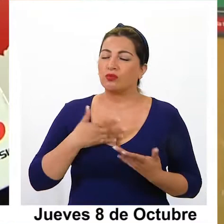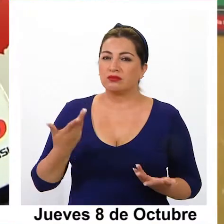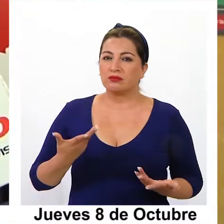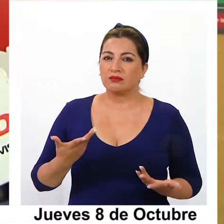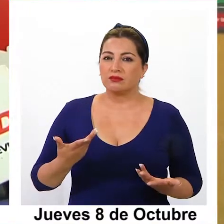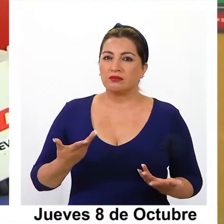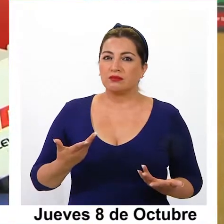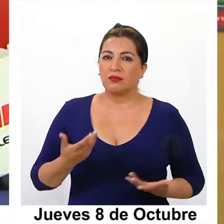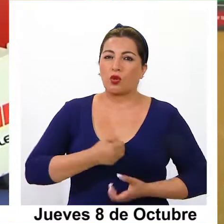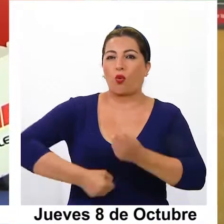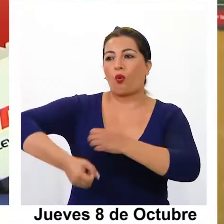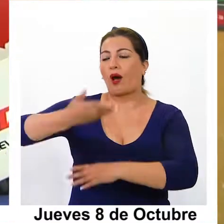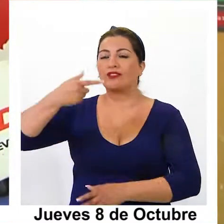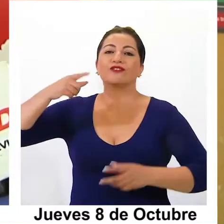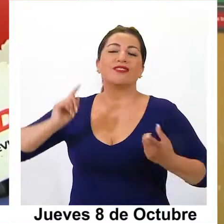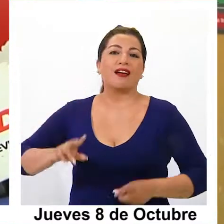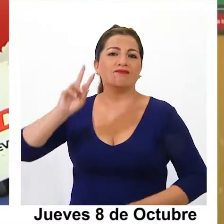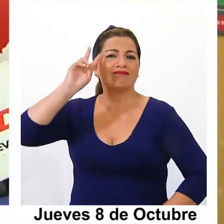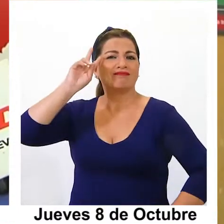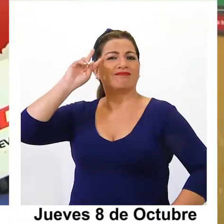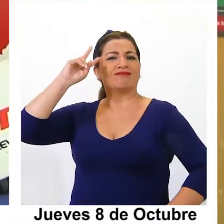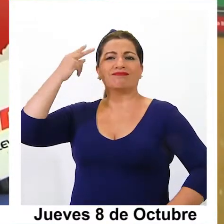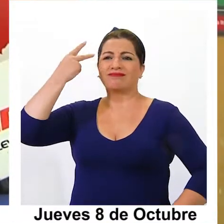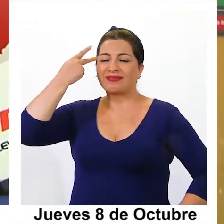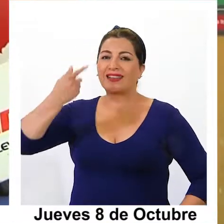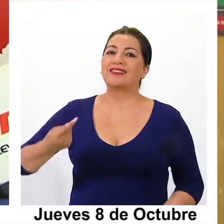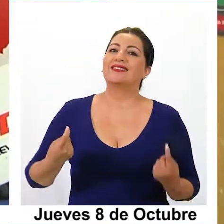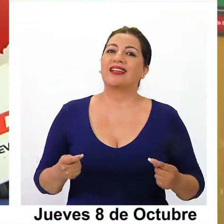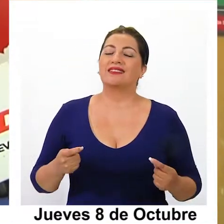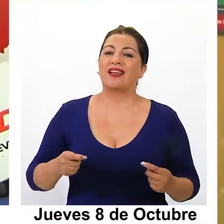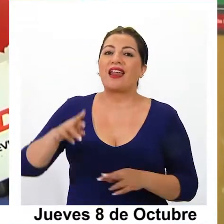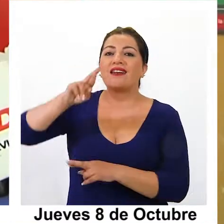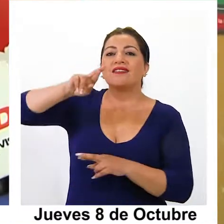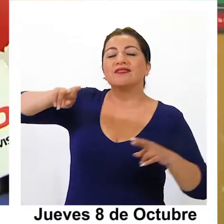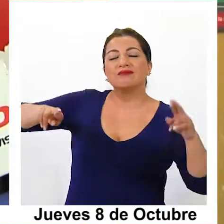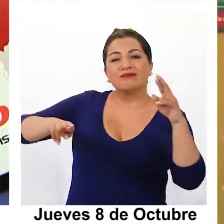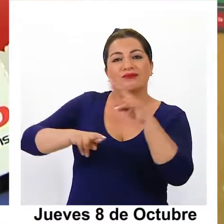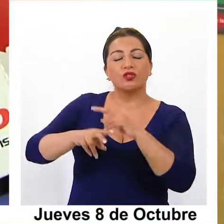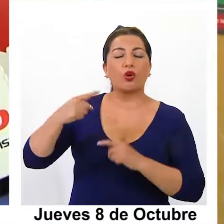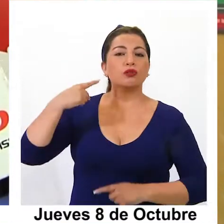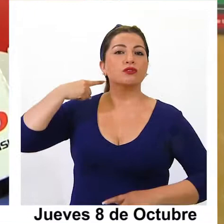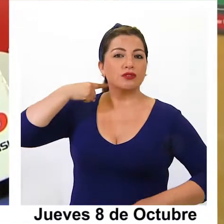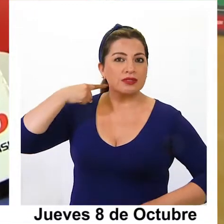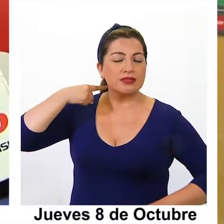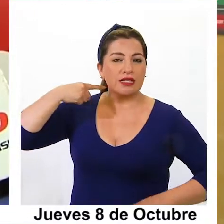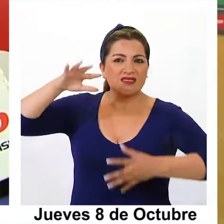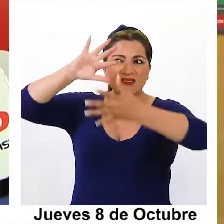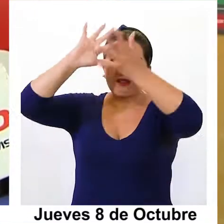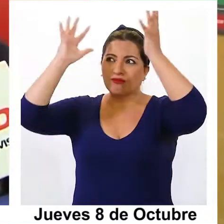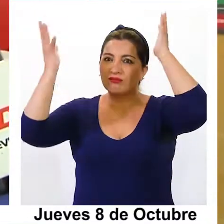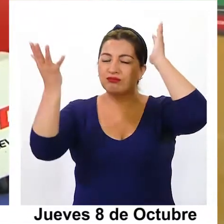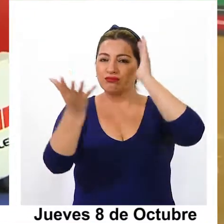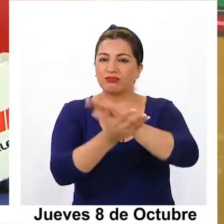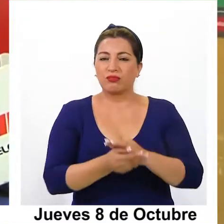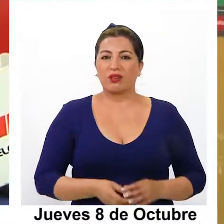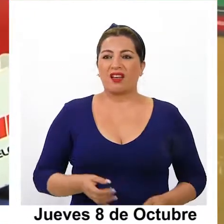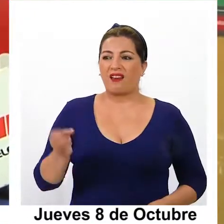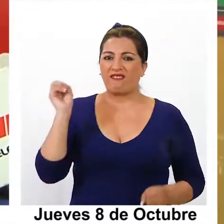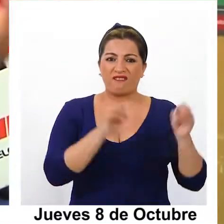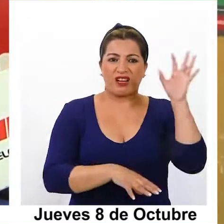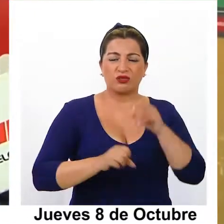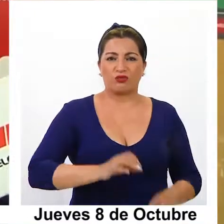hace ya un par de años que estoy tratando de reciclar y me he hecho consciente de la cantidad de basura que